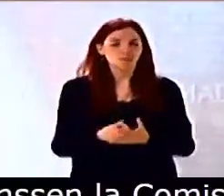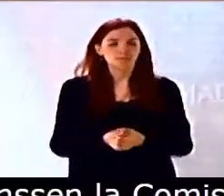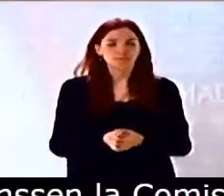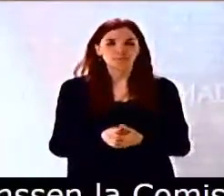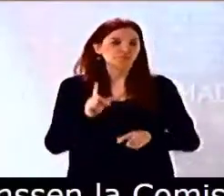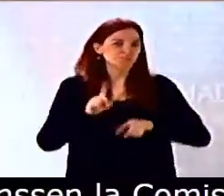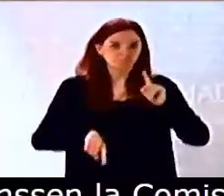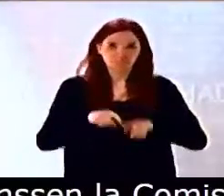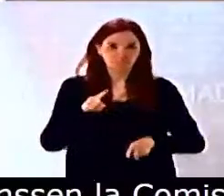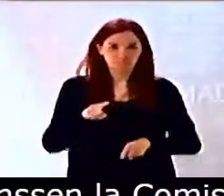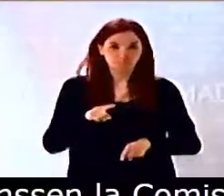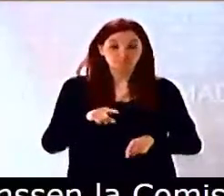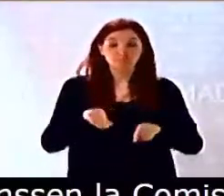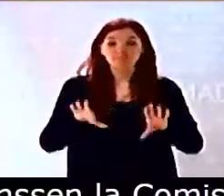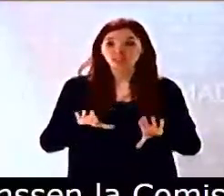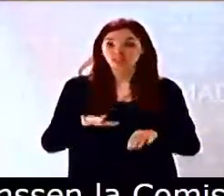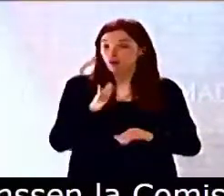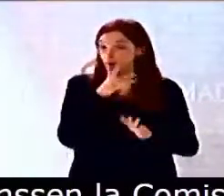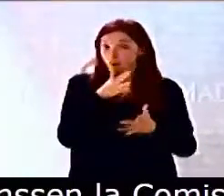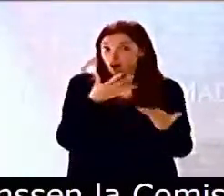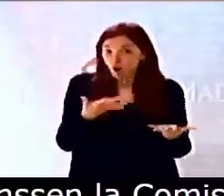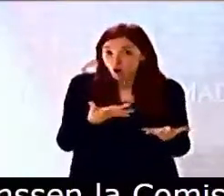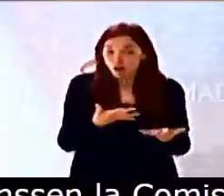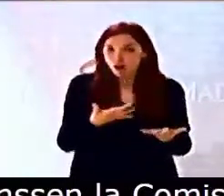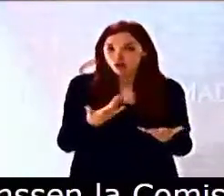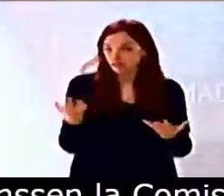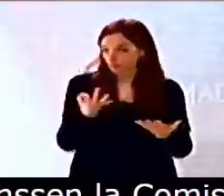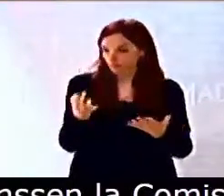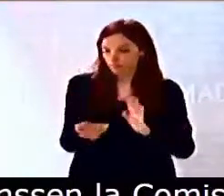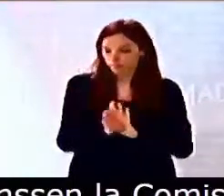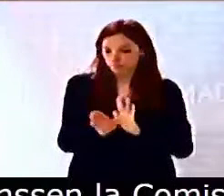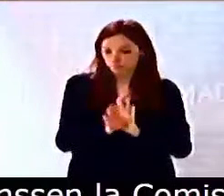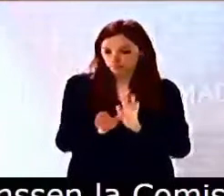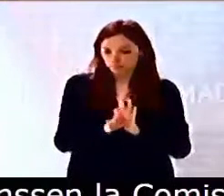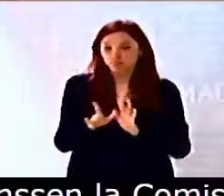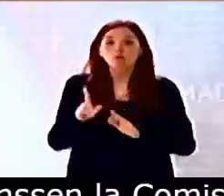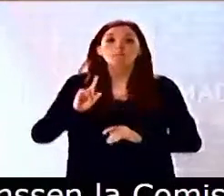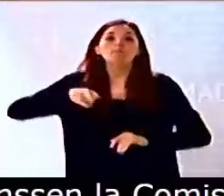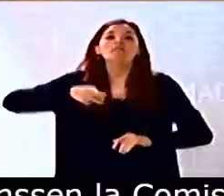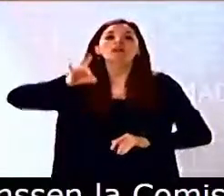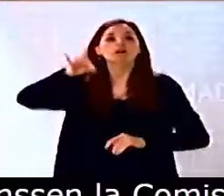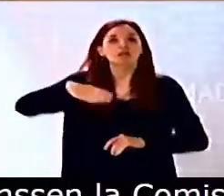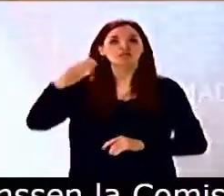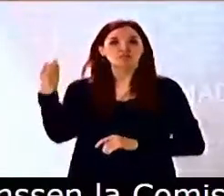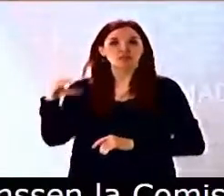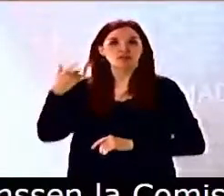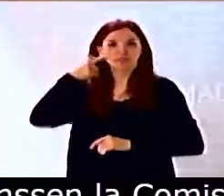En cualquier caso, en este momento lo que hay es que seguir a la ciencia.